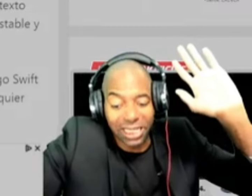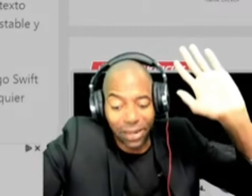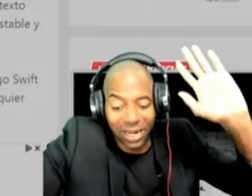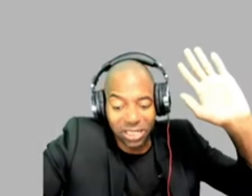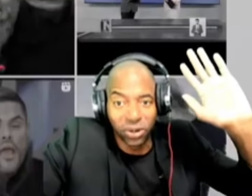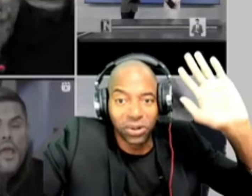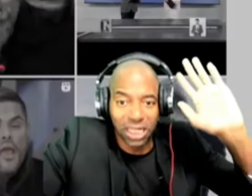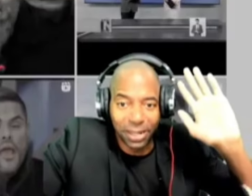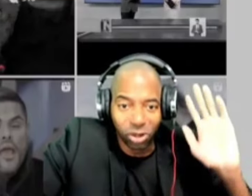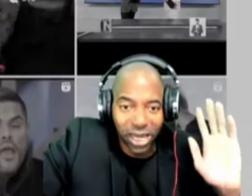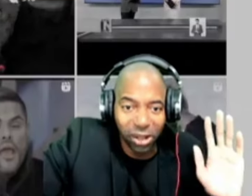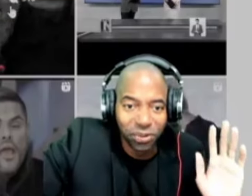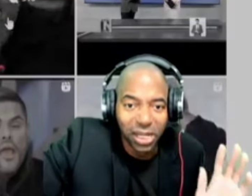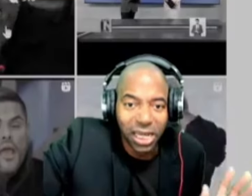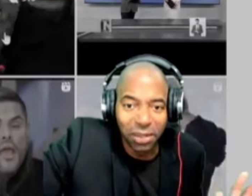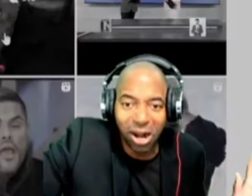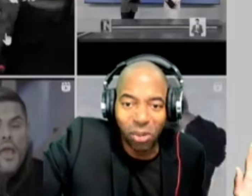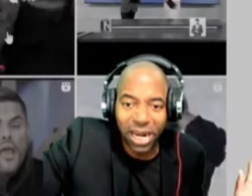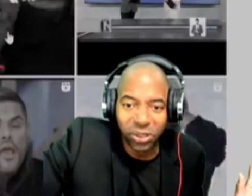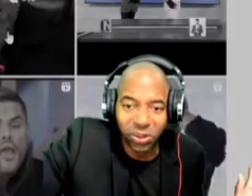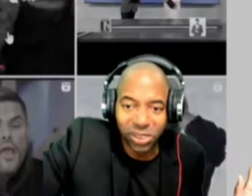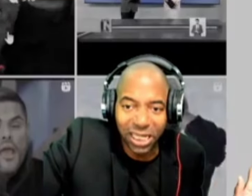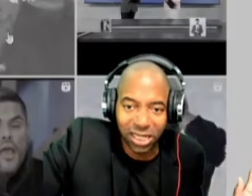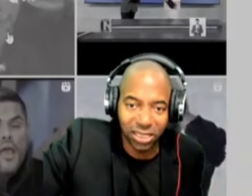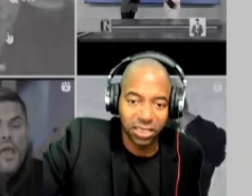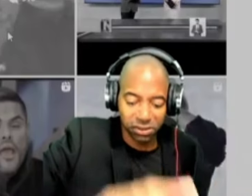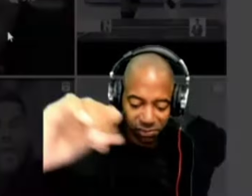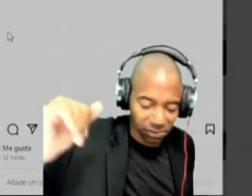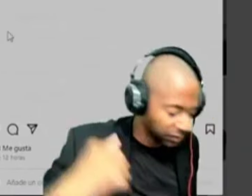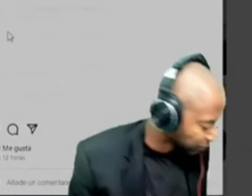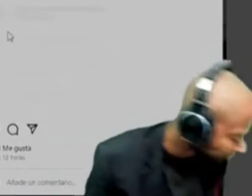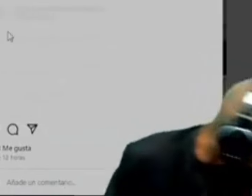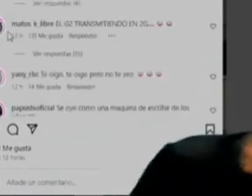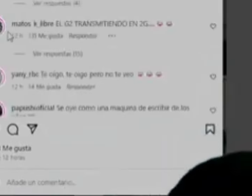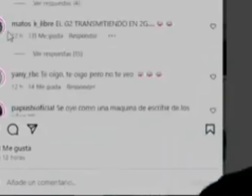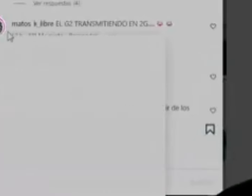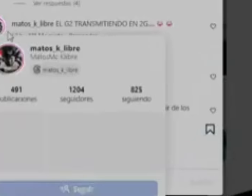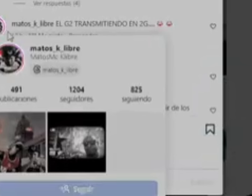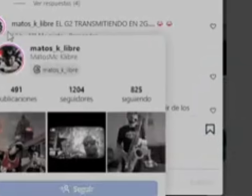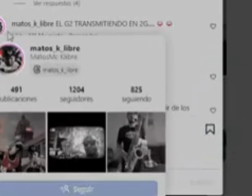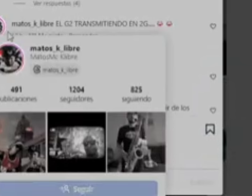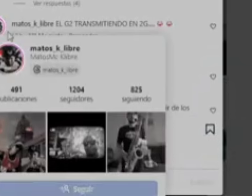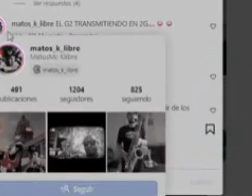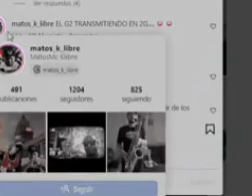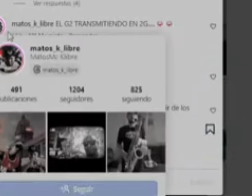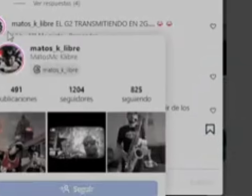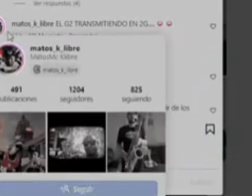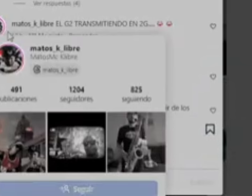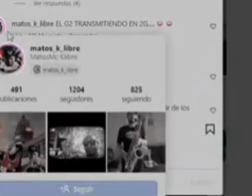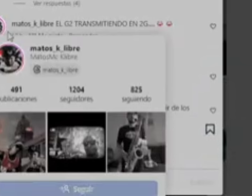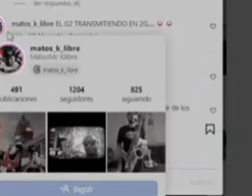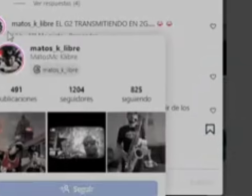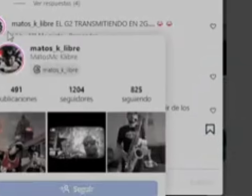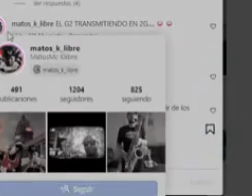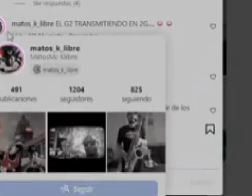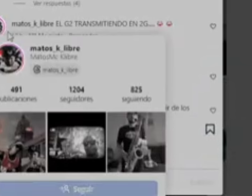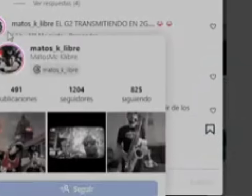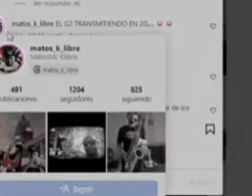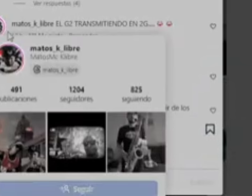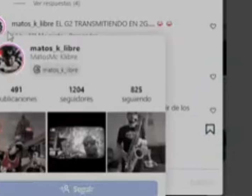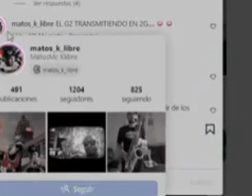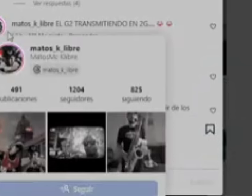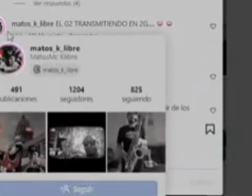apareció Canela, apareció él con tremendo miedo y más o menos dice así. De cambio a la hora se anunciara a las 8:30